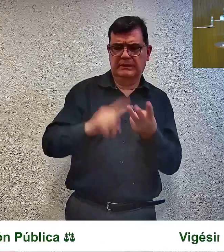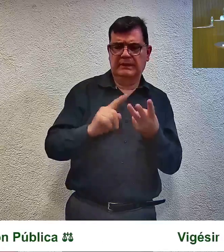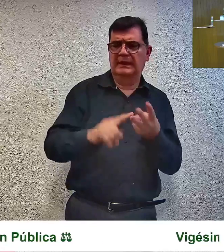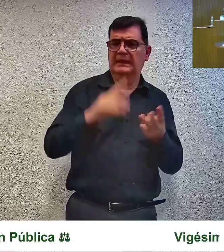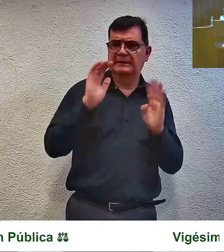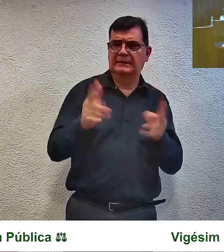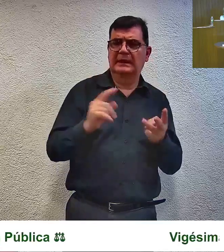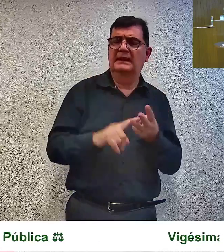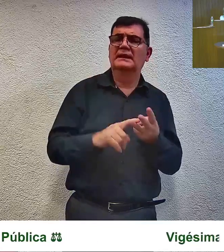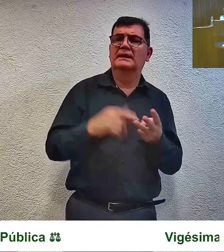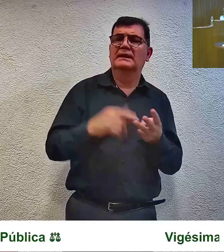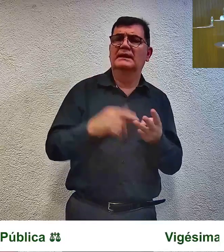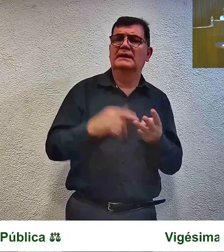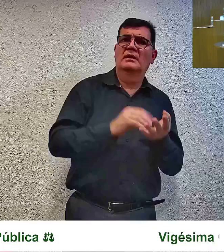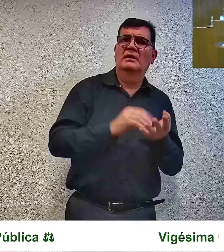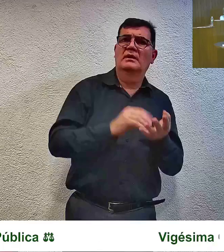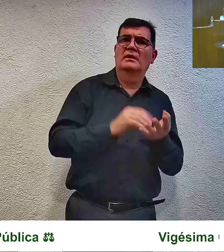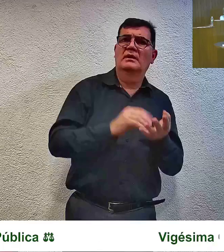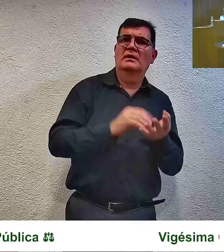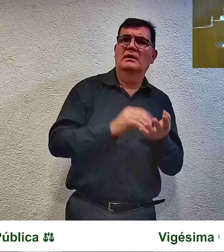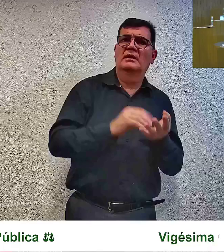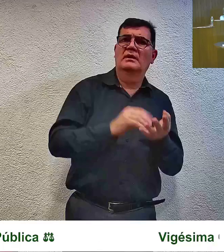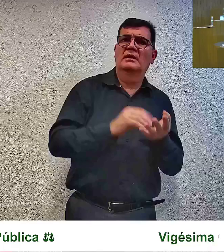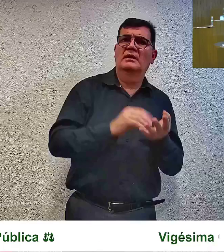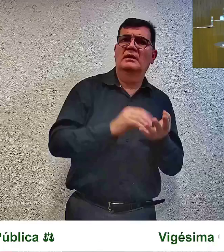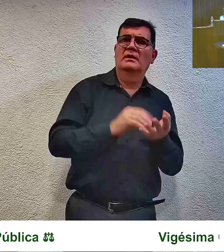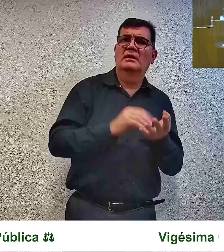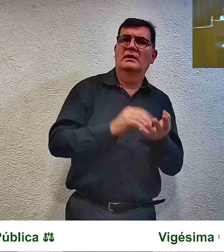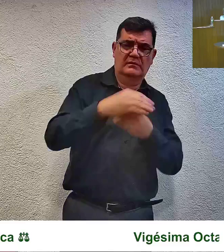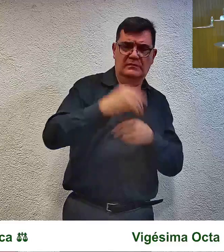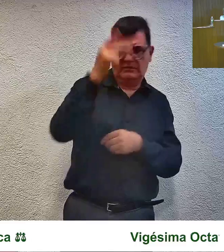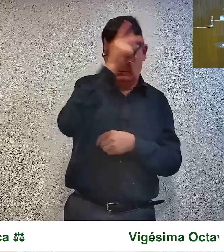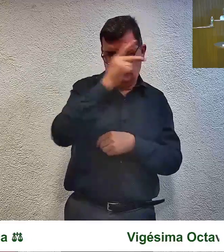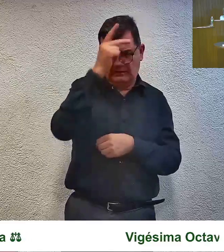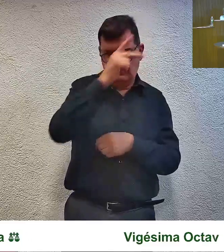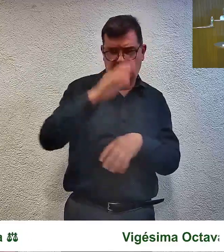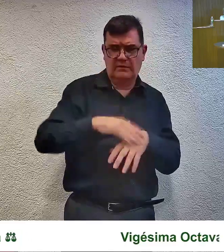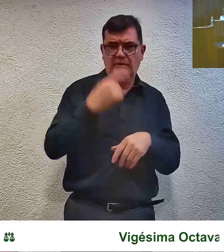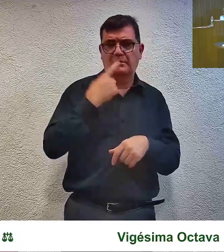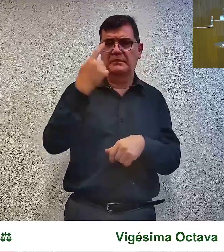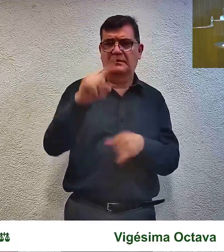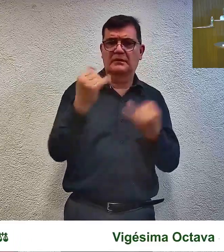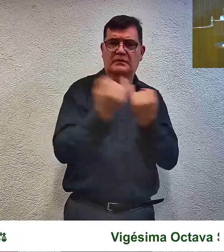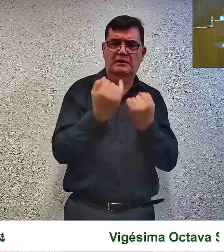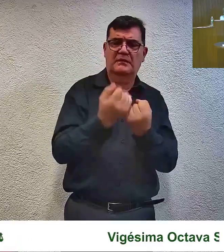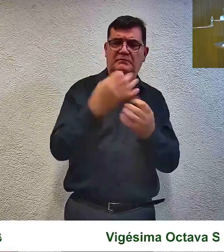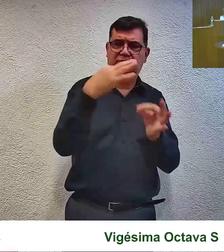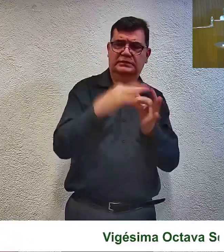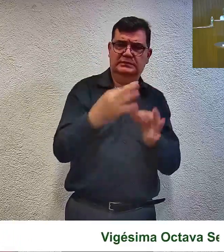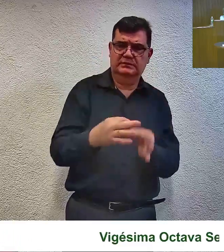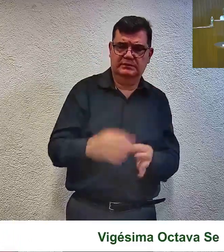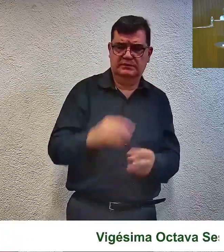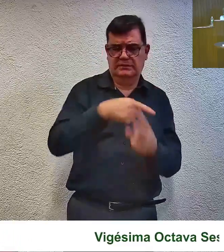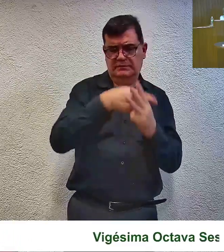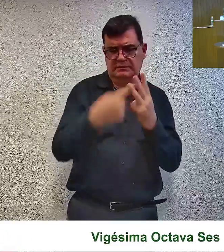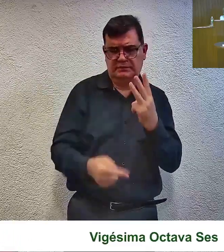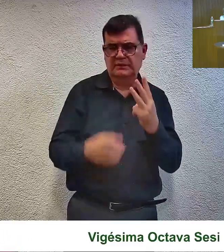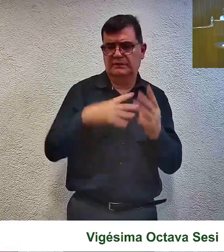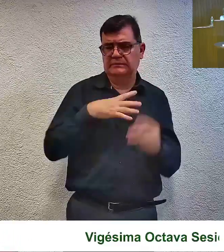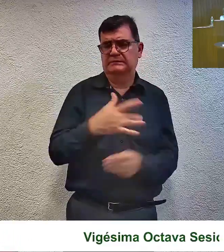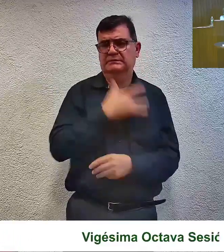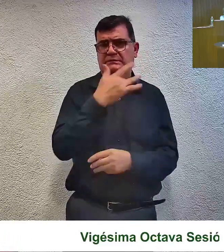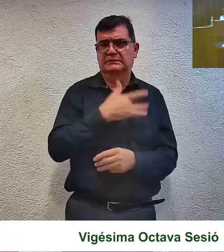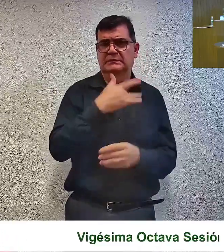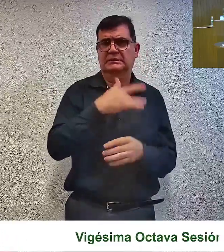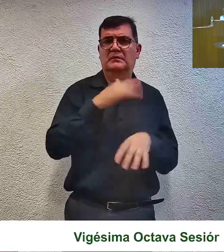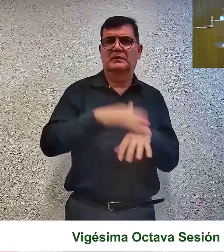El efecto relativo a la terapia de recuperación psicológica de la denunciante también se ha cumplido. Lo anterior se estima así por lo